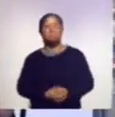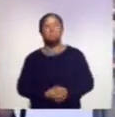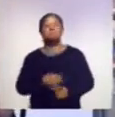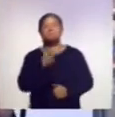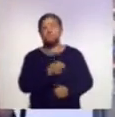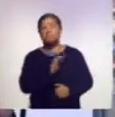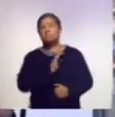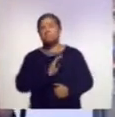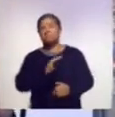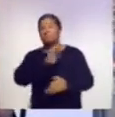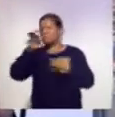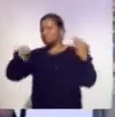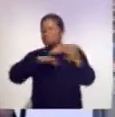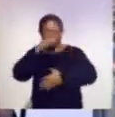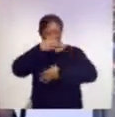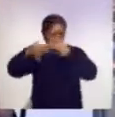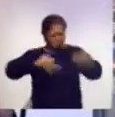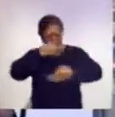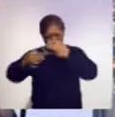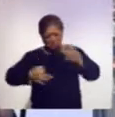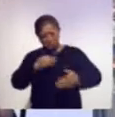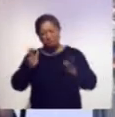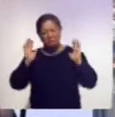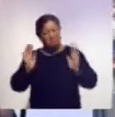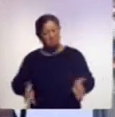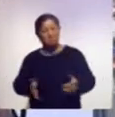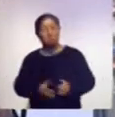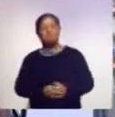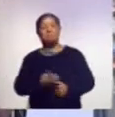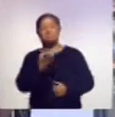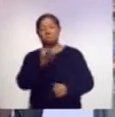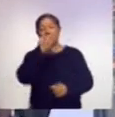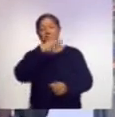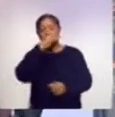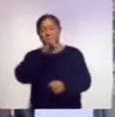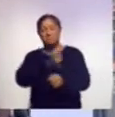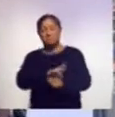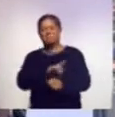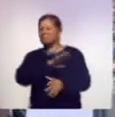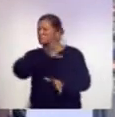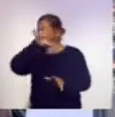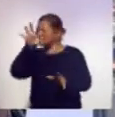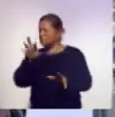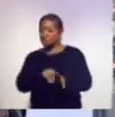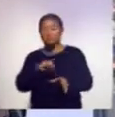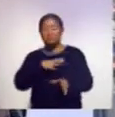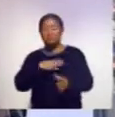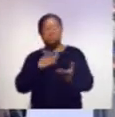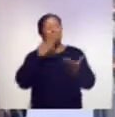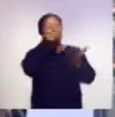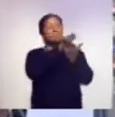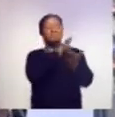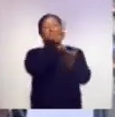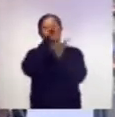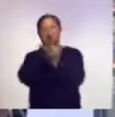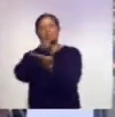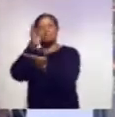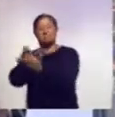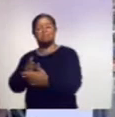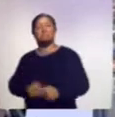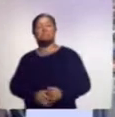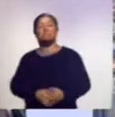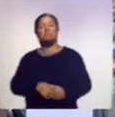nos volvamos difusores de este festival, de todo lo que difunde este festival a los lugares donde llega, la promoción